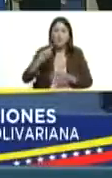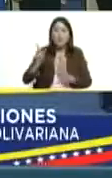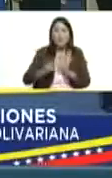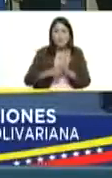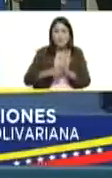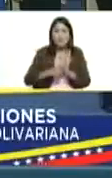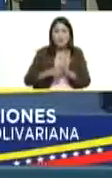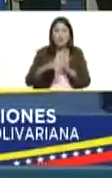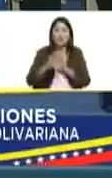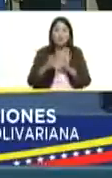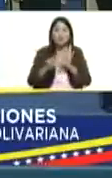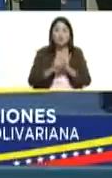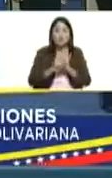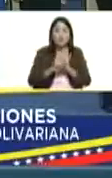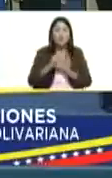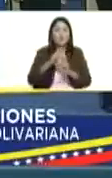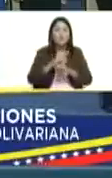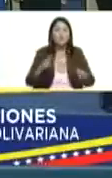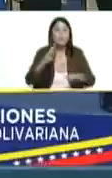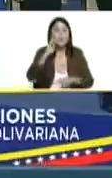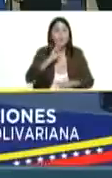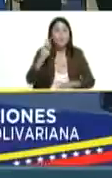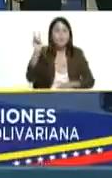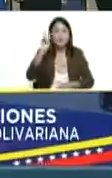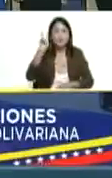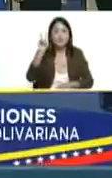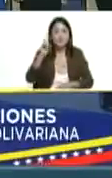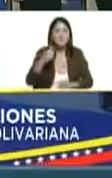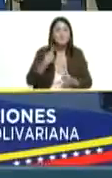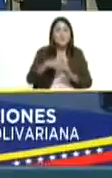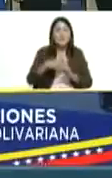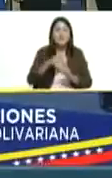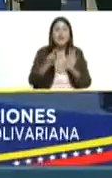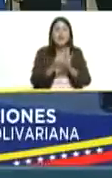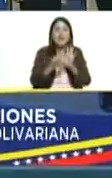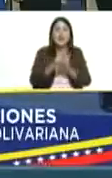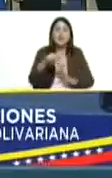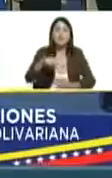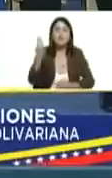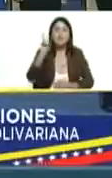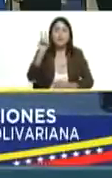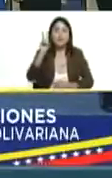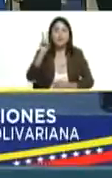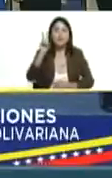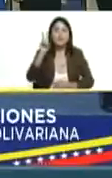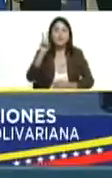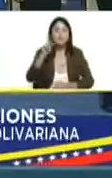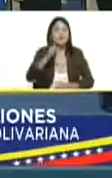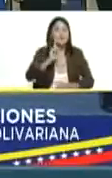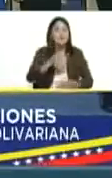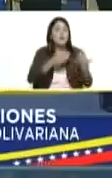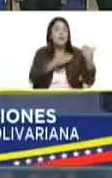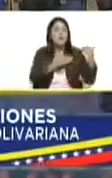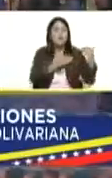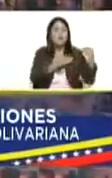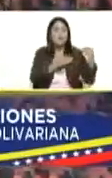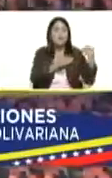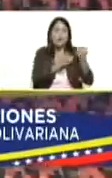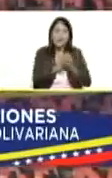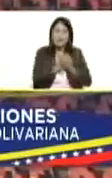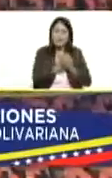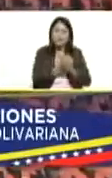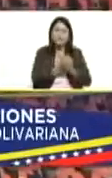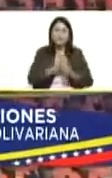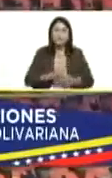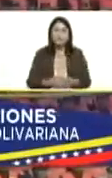Venezuela, todas las leyes de la República, con responsabilidad y amor